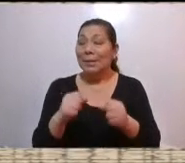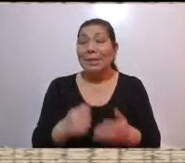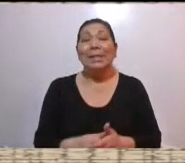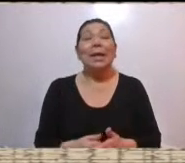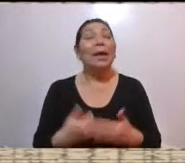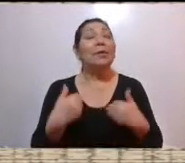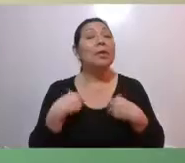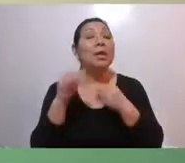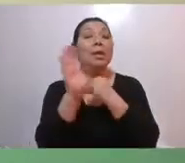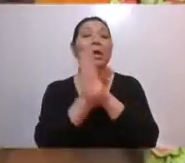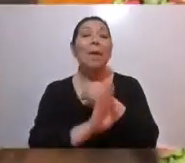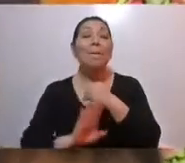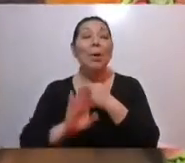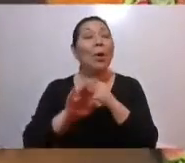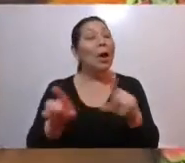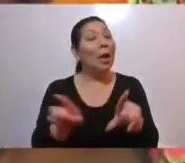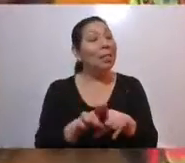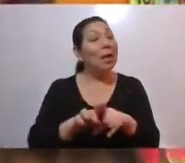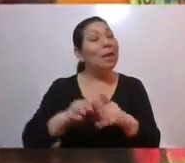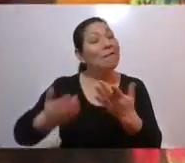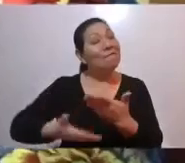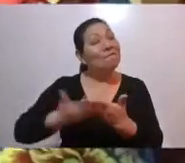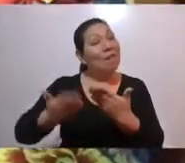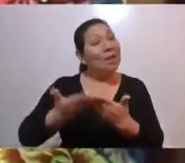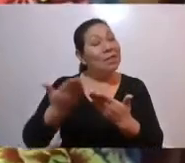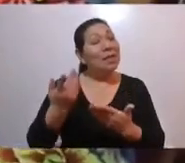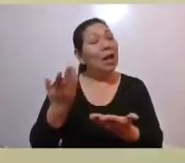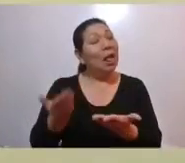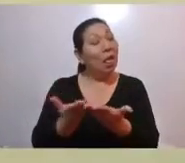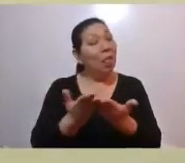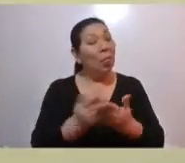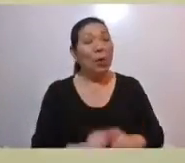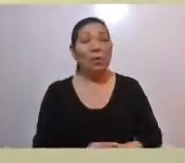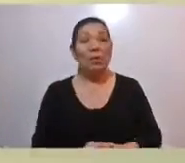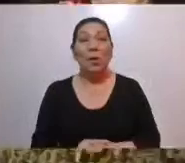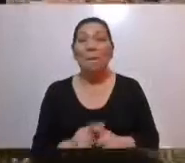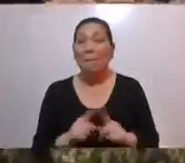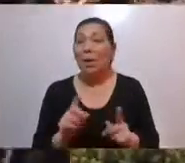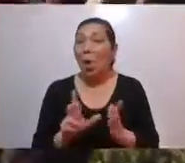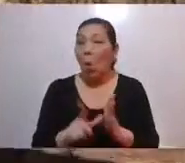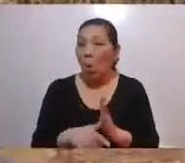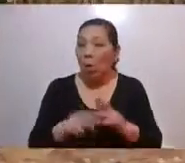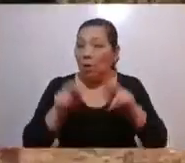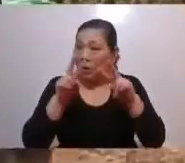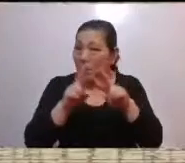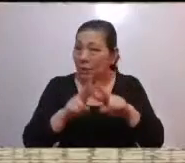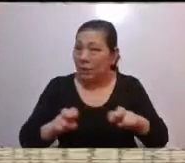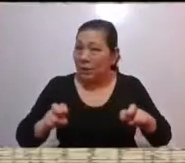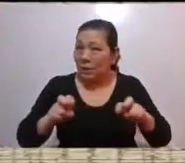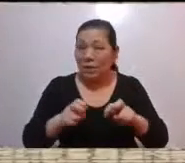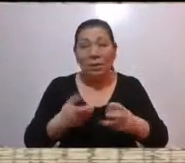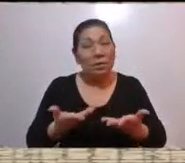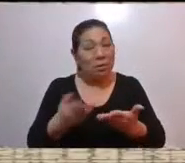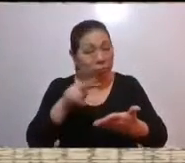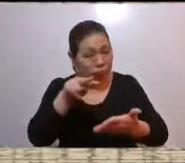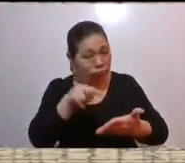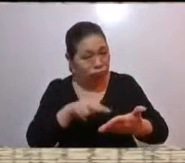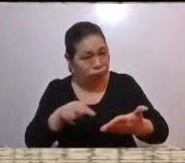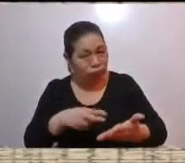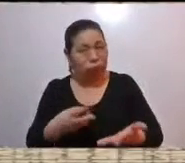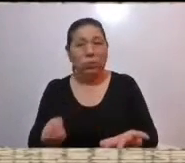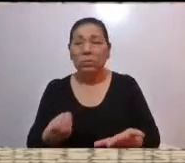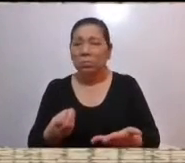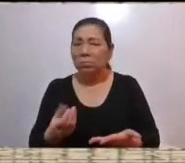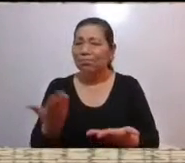servicio efectivamente, debe proteger también y debe facilitar el servicio de educación. Entonces, luego de analizar los